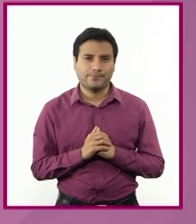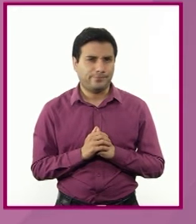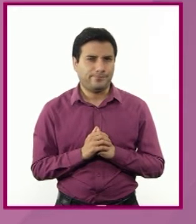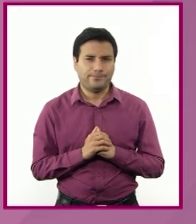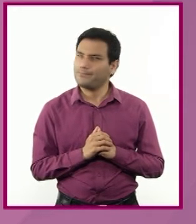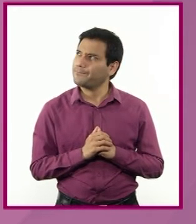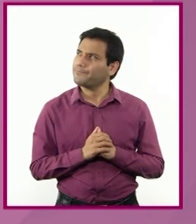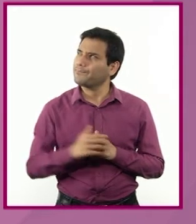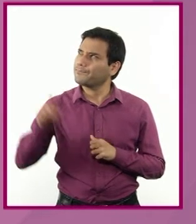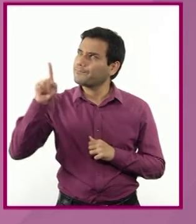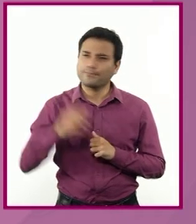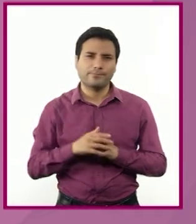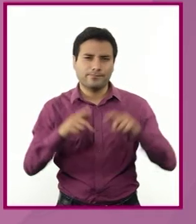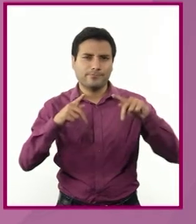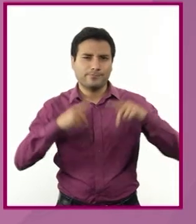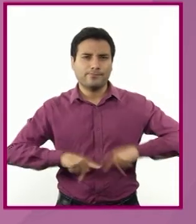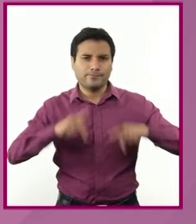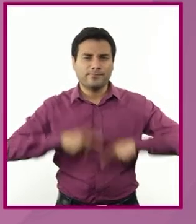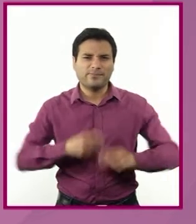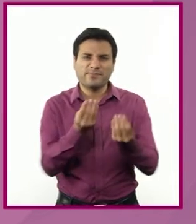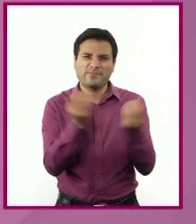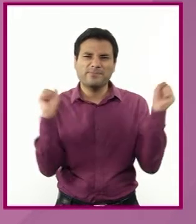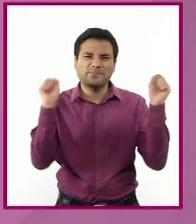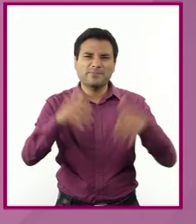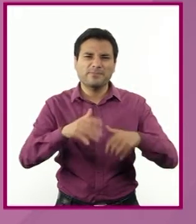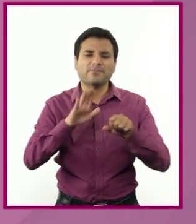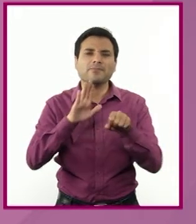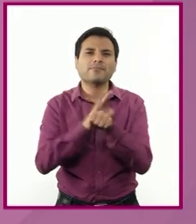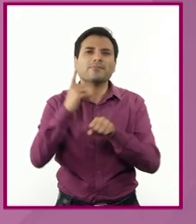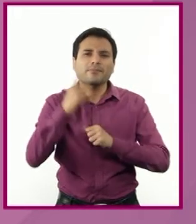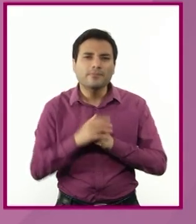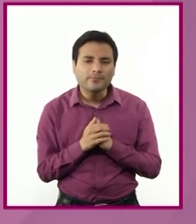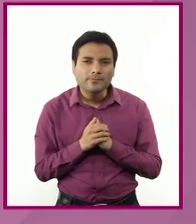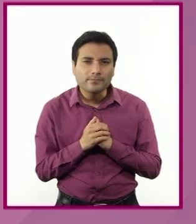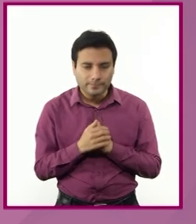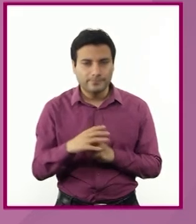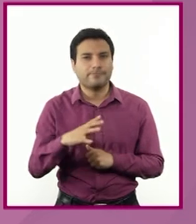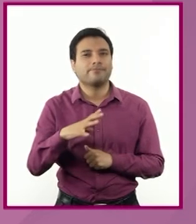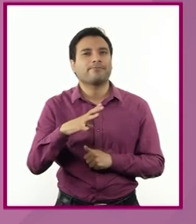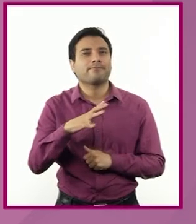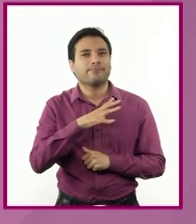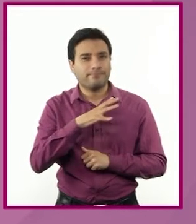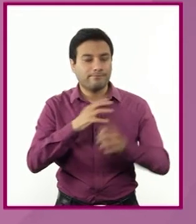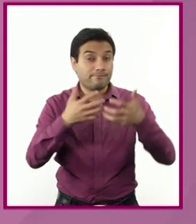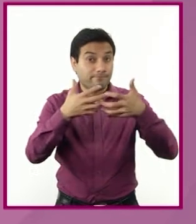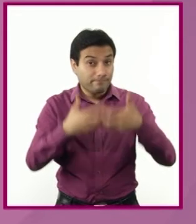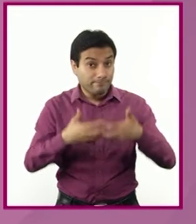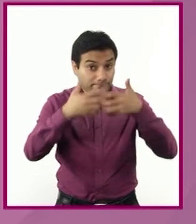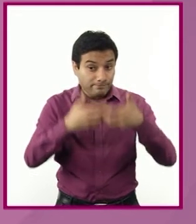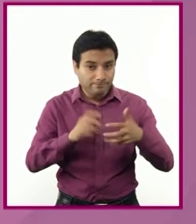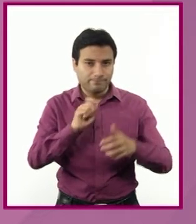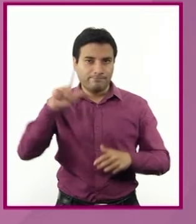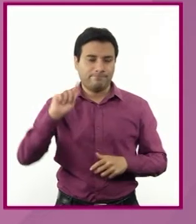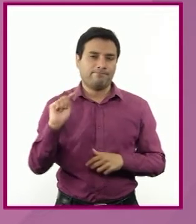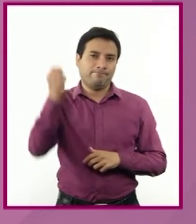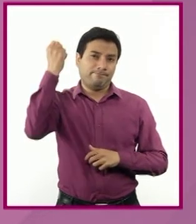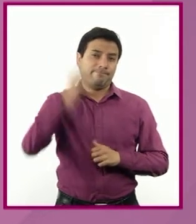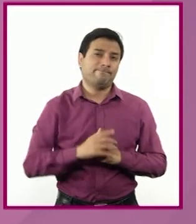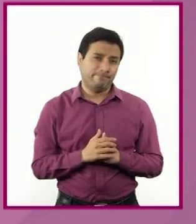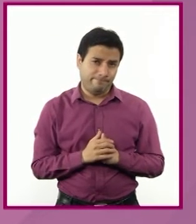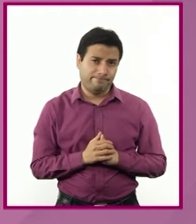de habitantes en Europa Occidental se debe en buena medida a su alto grado de desarrollo tecnológico,